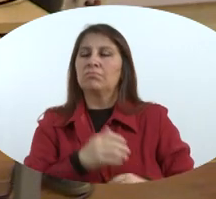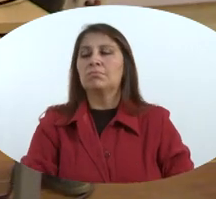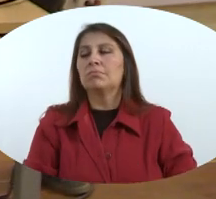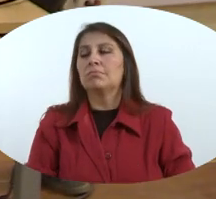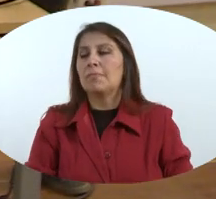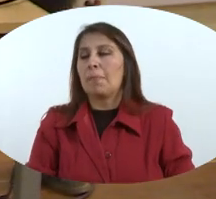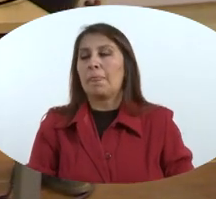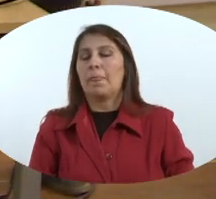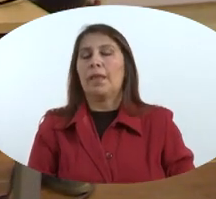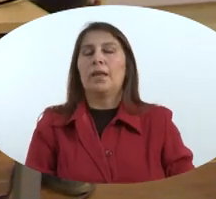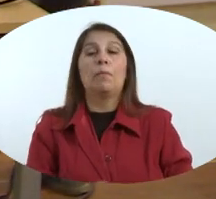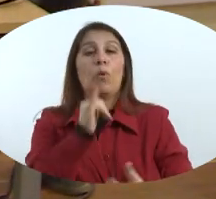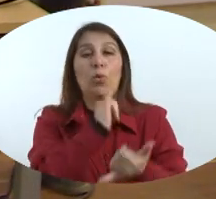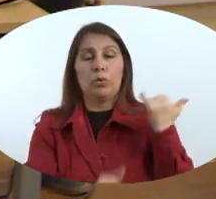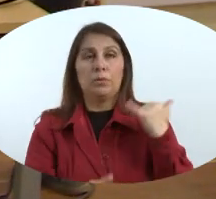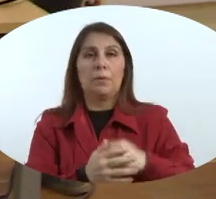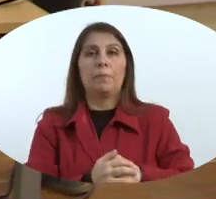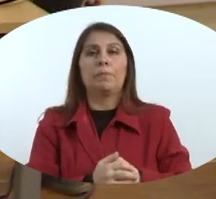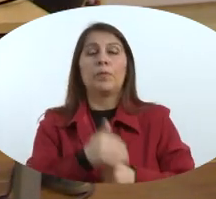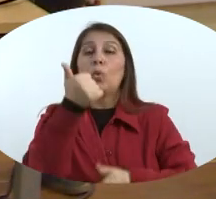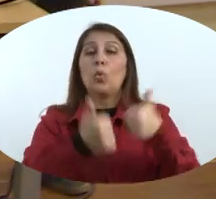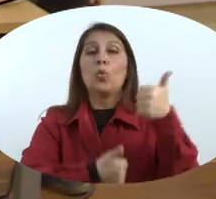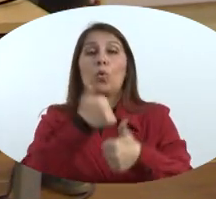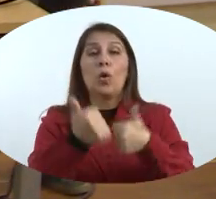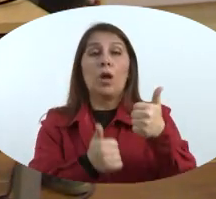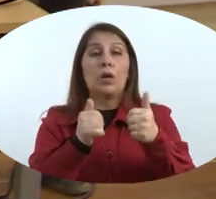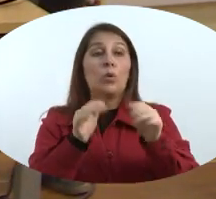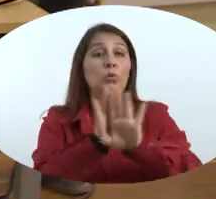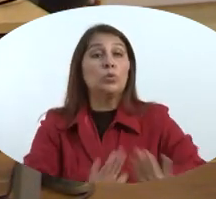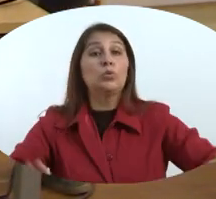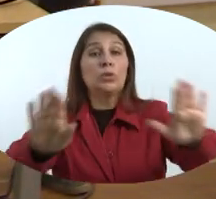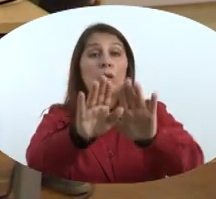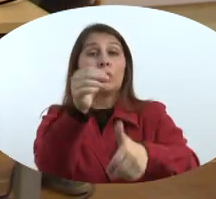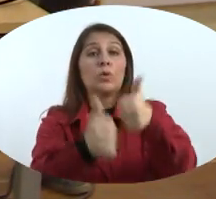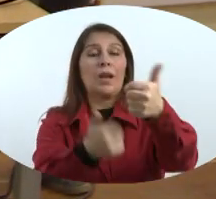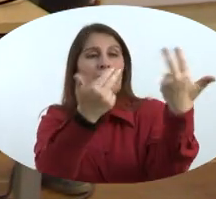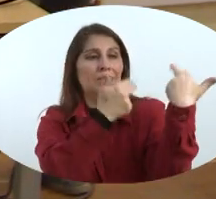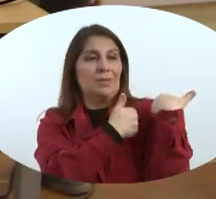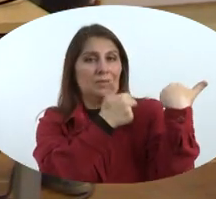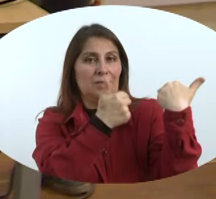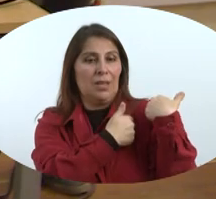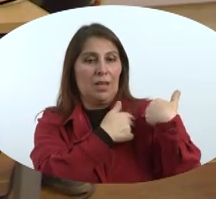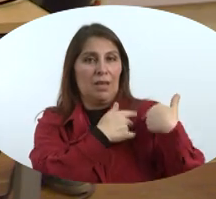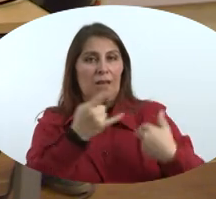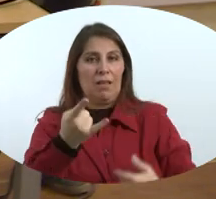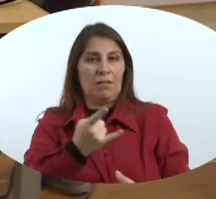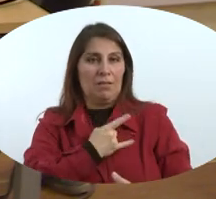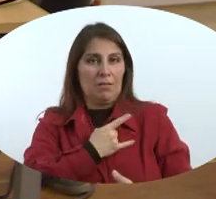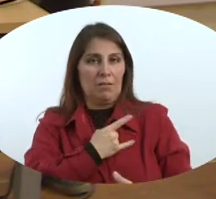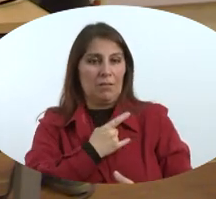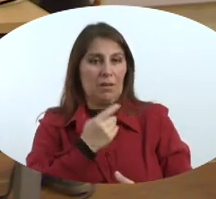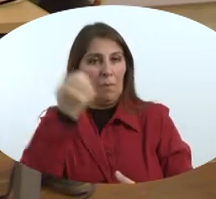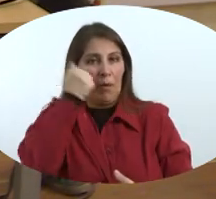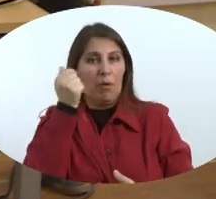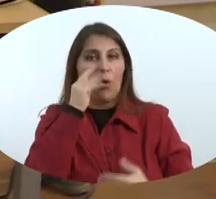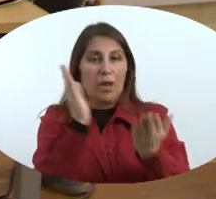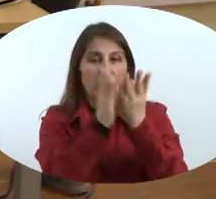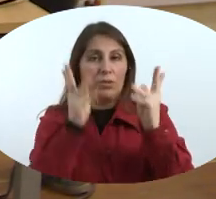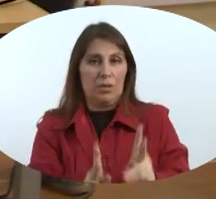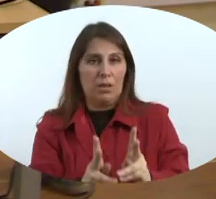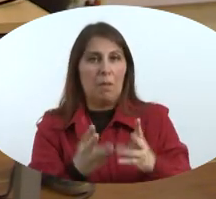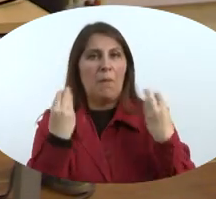para las dos y por último cuál es el papel como estudiantes de la ope n para generar una conciencia crítica respecto al tema de la educación